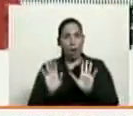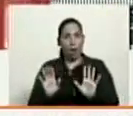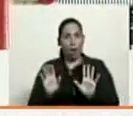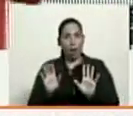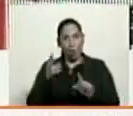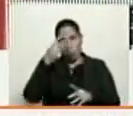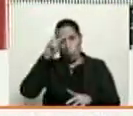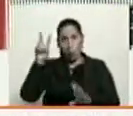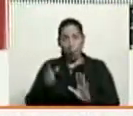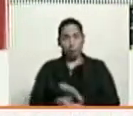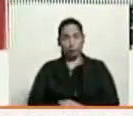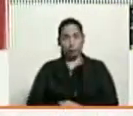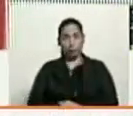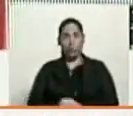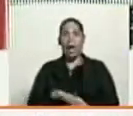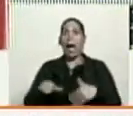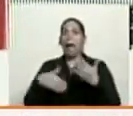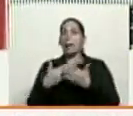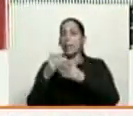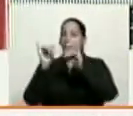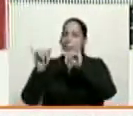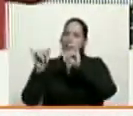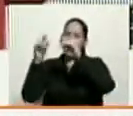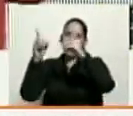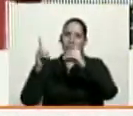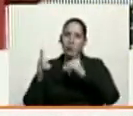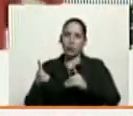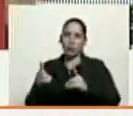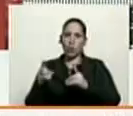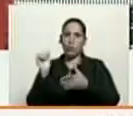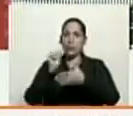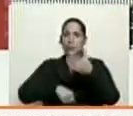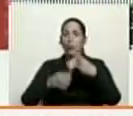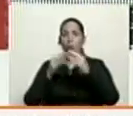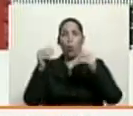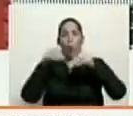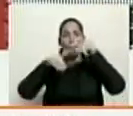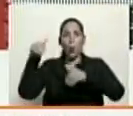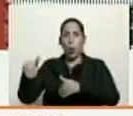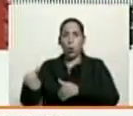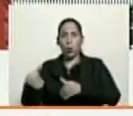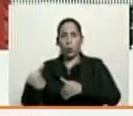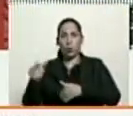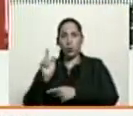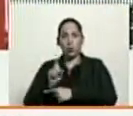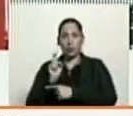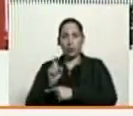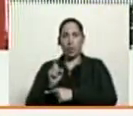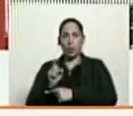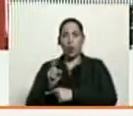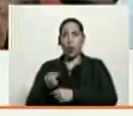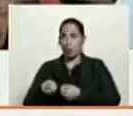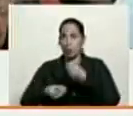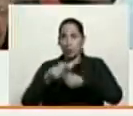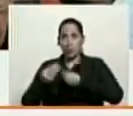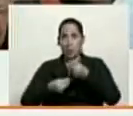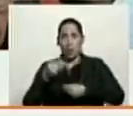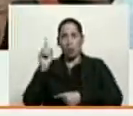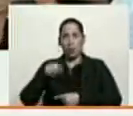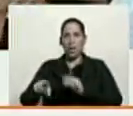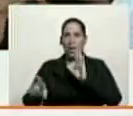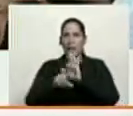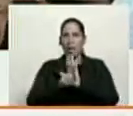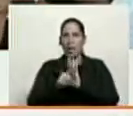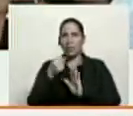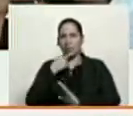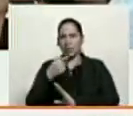Igualito, hasta las mismas decisiones sin todos los votos requeridos, las aplicaron. Es más, en la resolución, si mal no recuerdo,